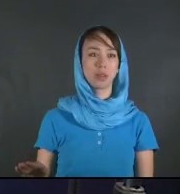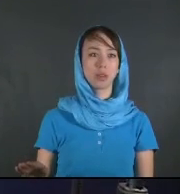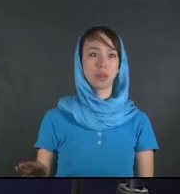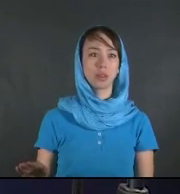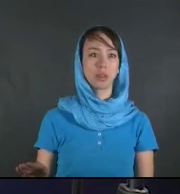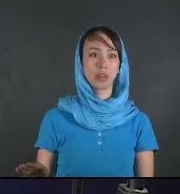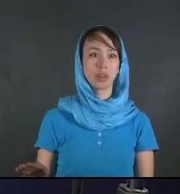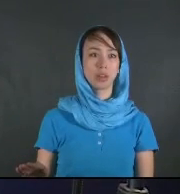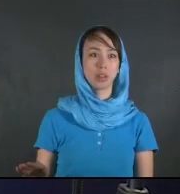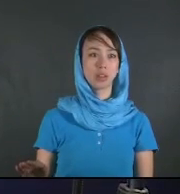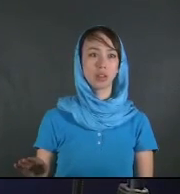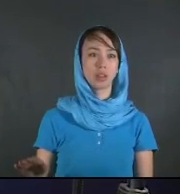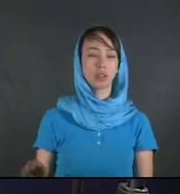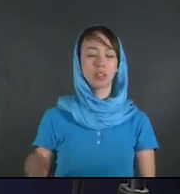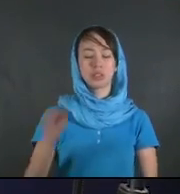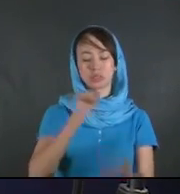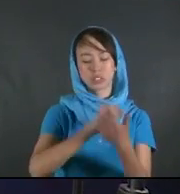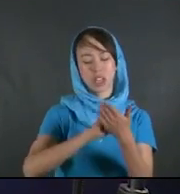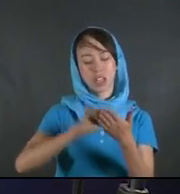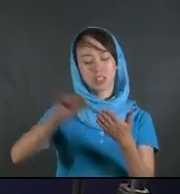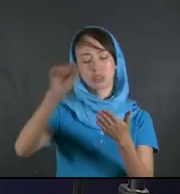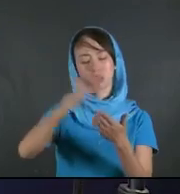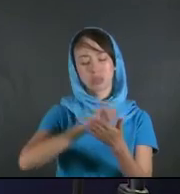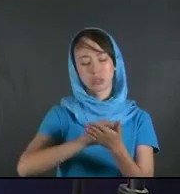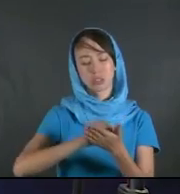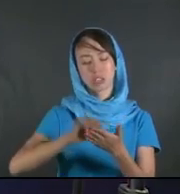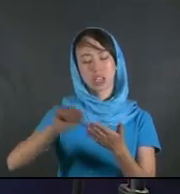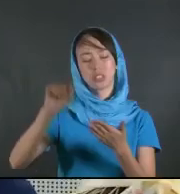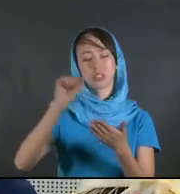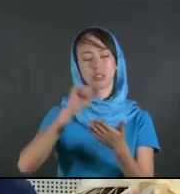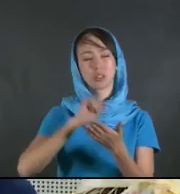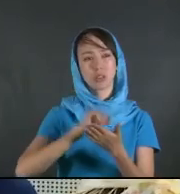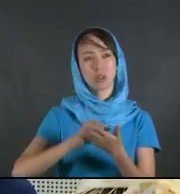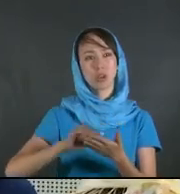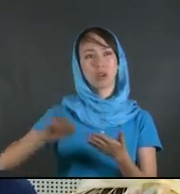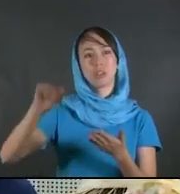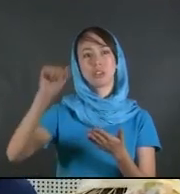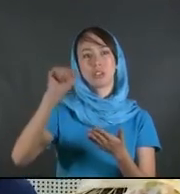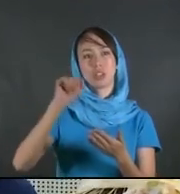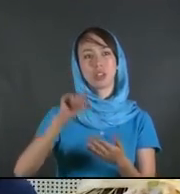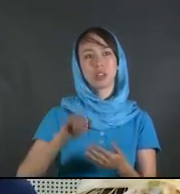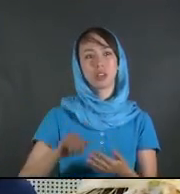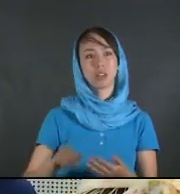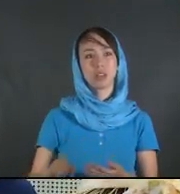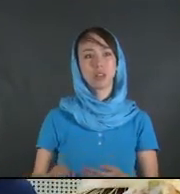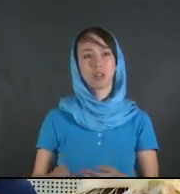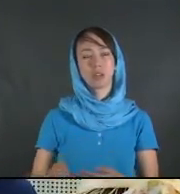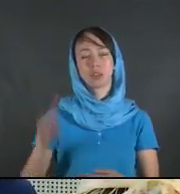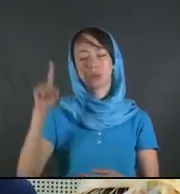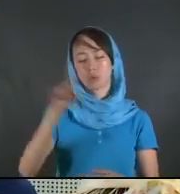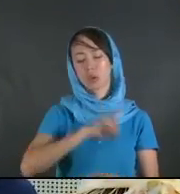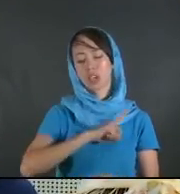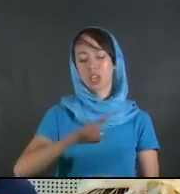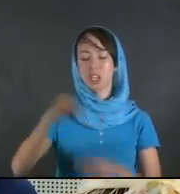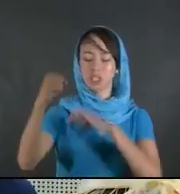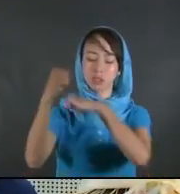cantamos santo santo santo tú eres